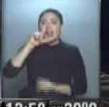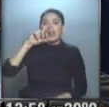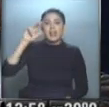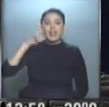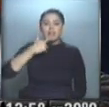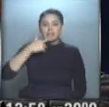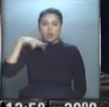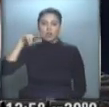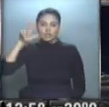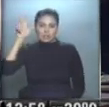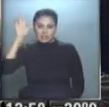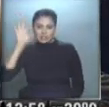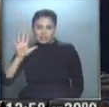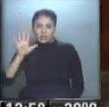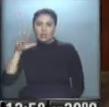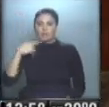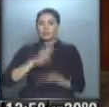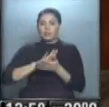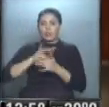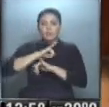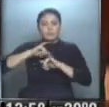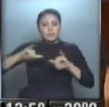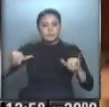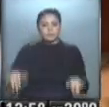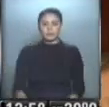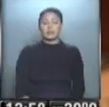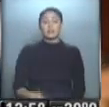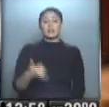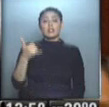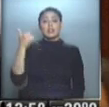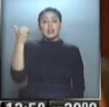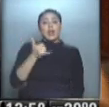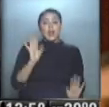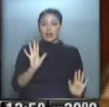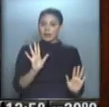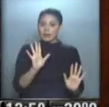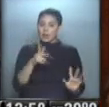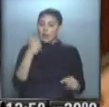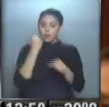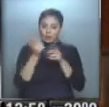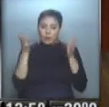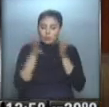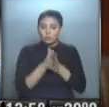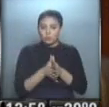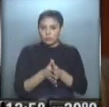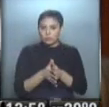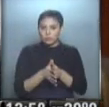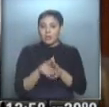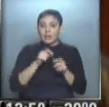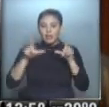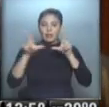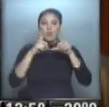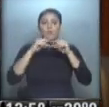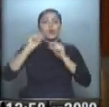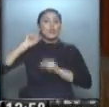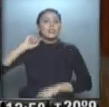del espectro radioeléctrico. Existe una determinada sinergia que permite que el Canal